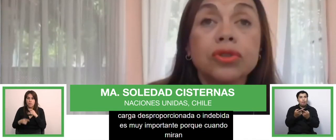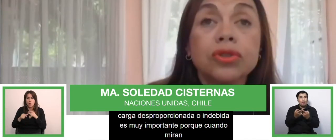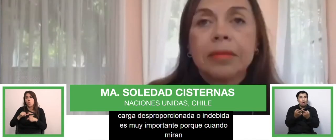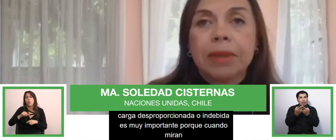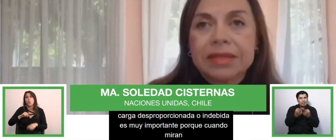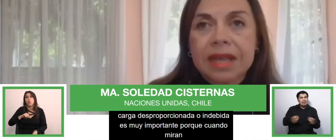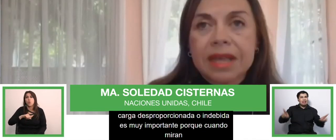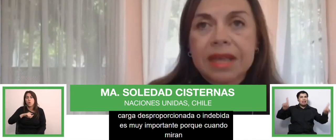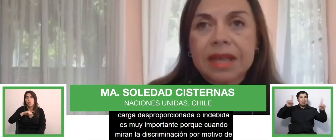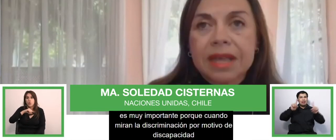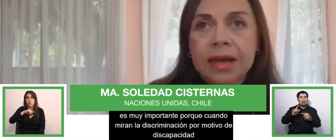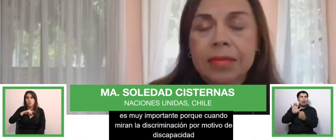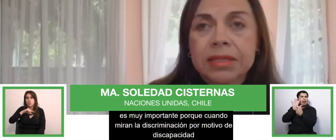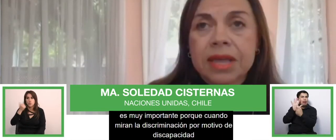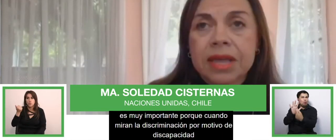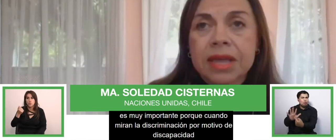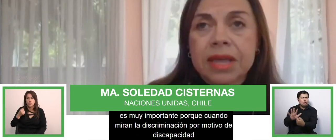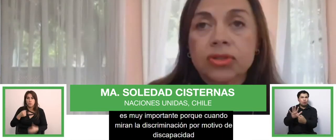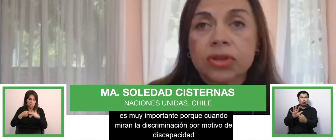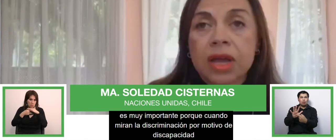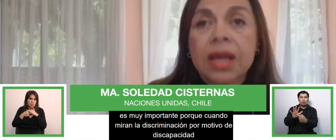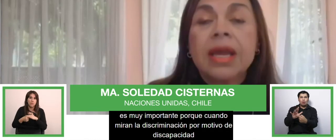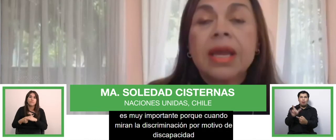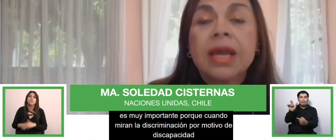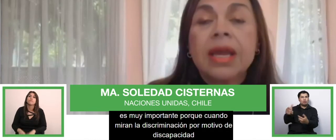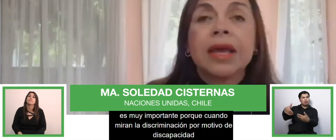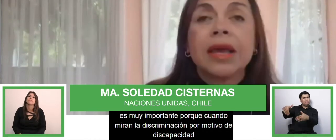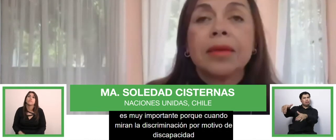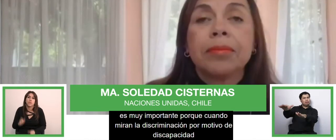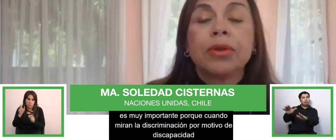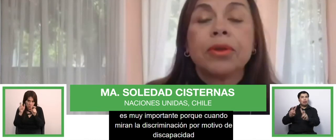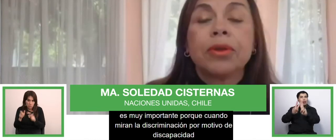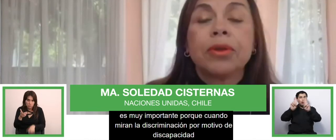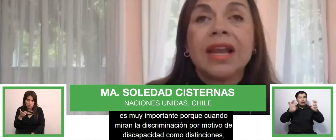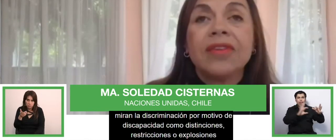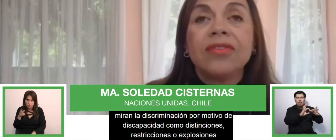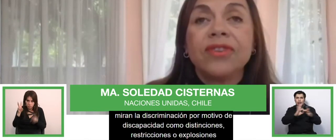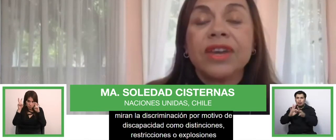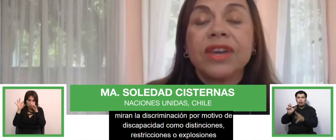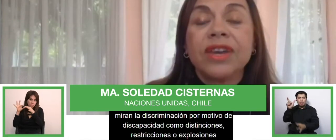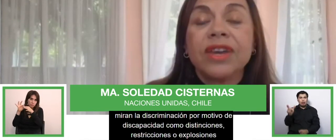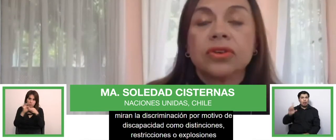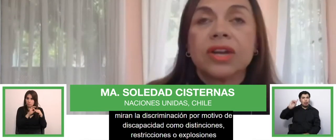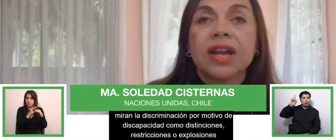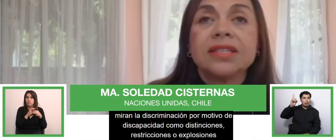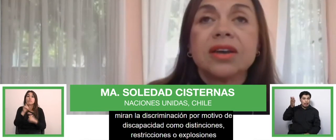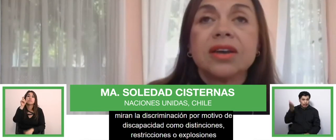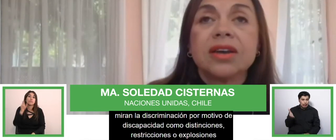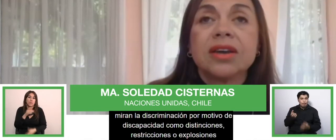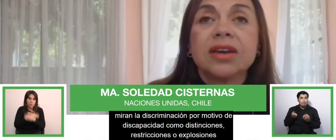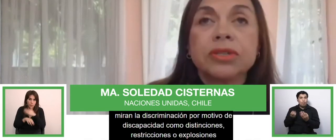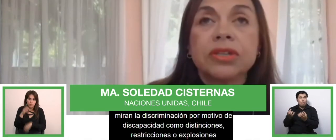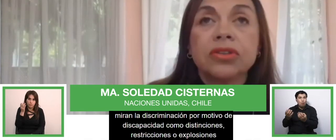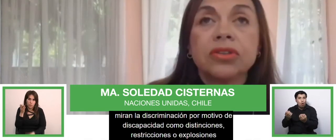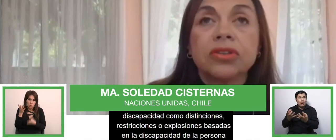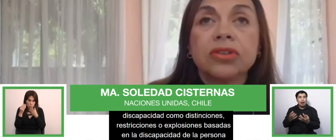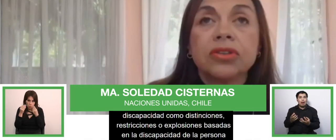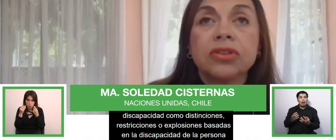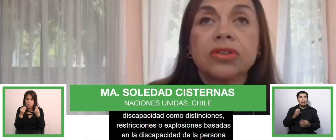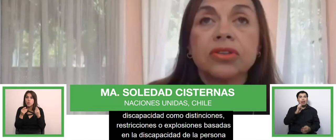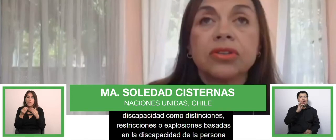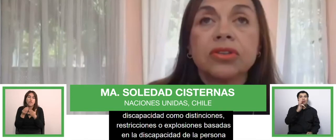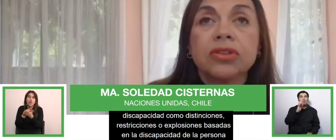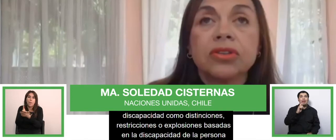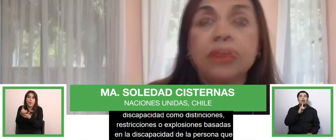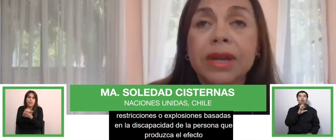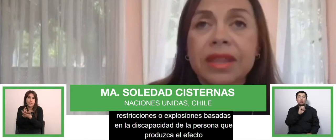exclusiones basadas en la discapacidad de una persona y que produzca el efecto o realizado con el propósito de